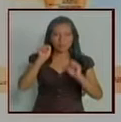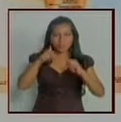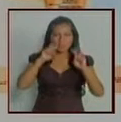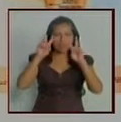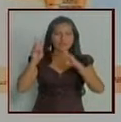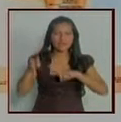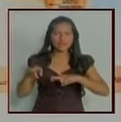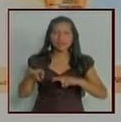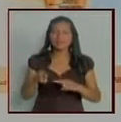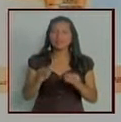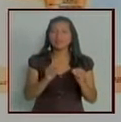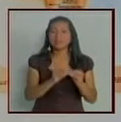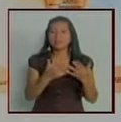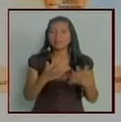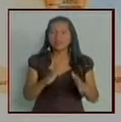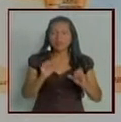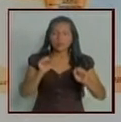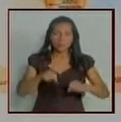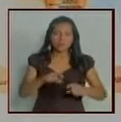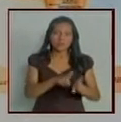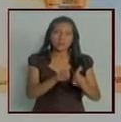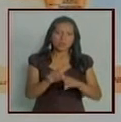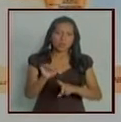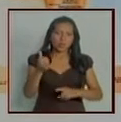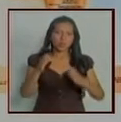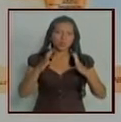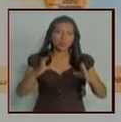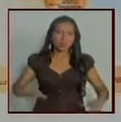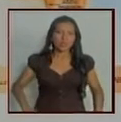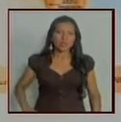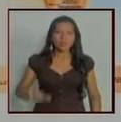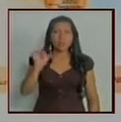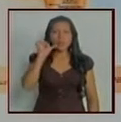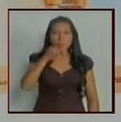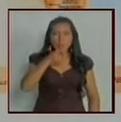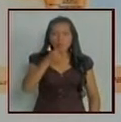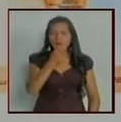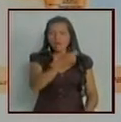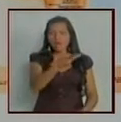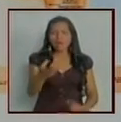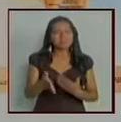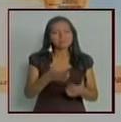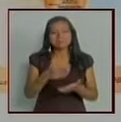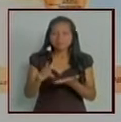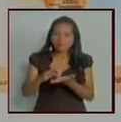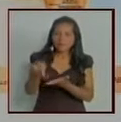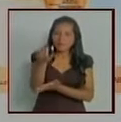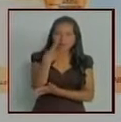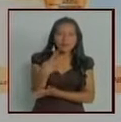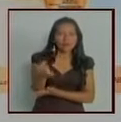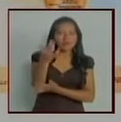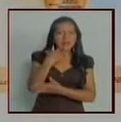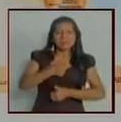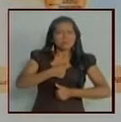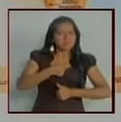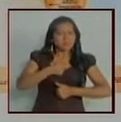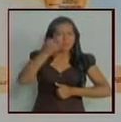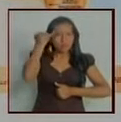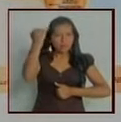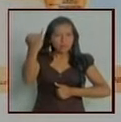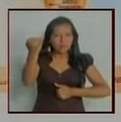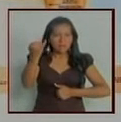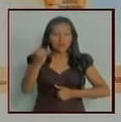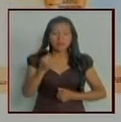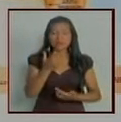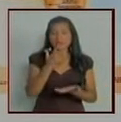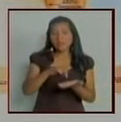Estamos muy acostumbrados en que nos duele alguna parte de nuestro cuerpo y tomamos medicamentos, ibuprofeno, aspirina, diclofenaco,